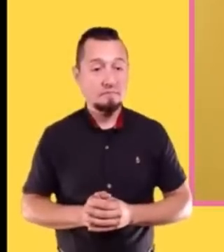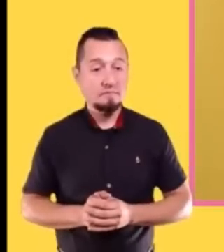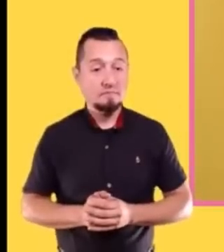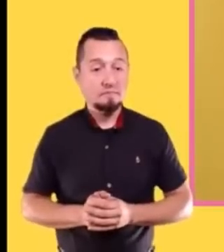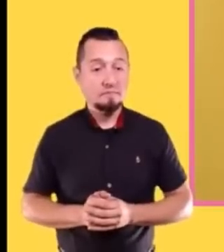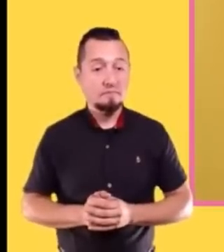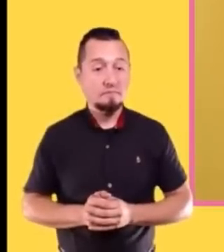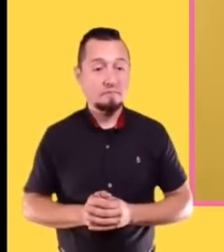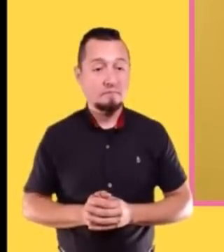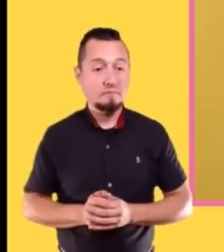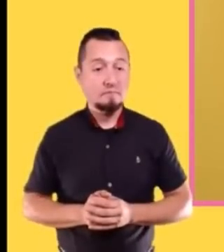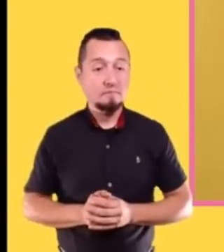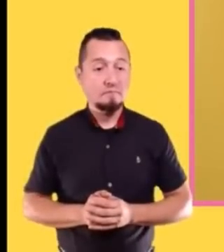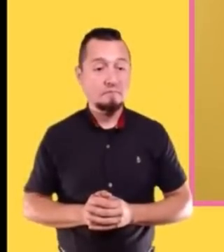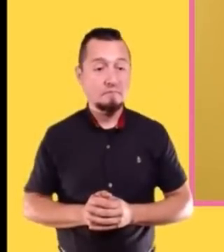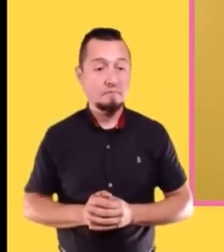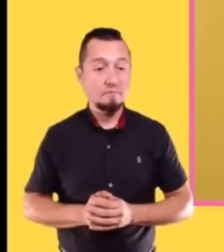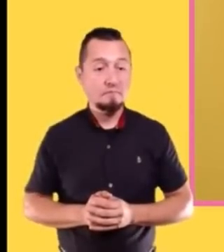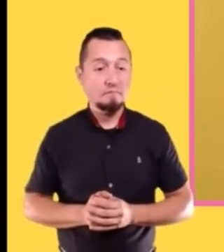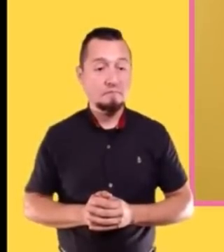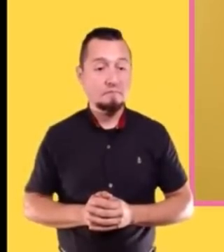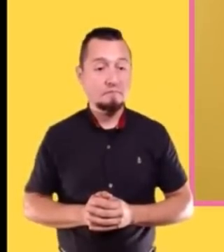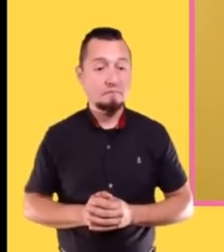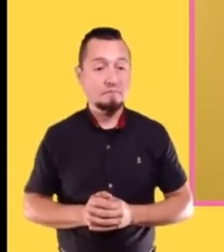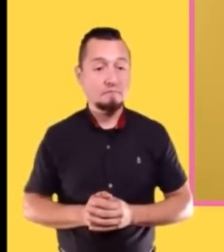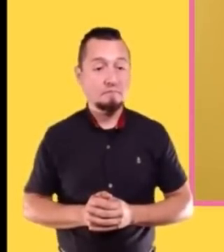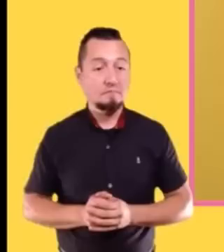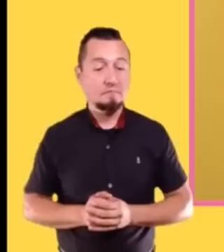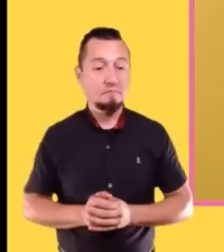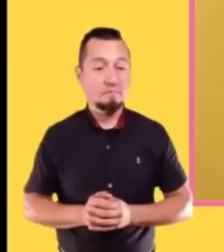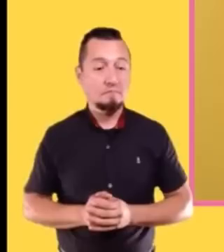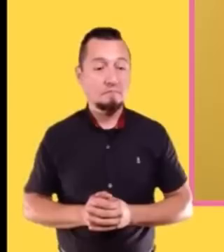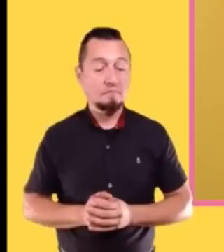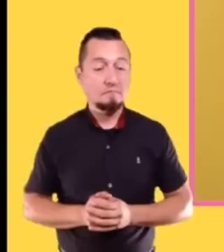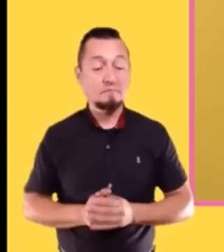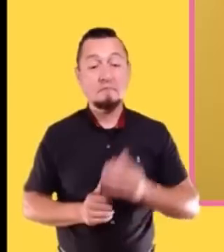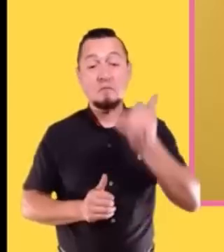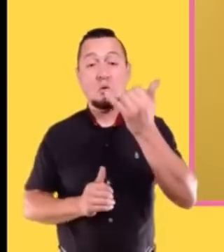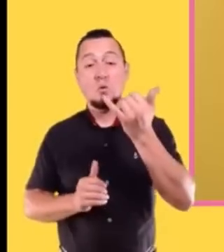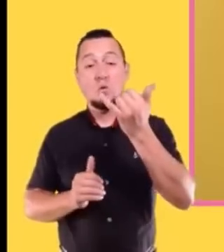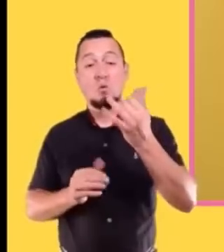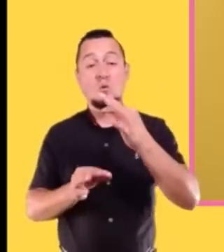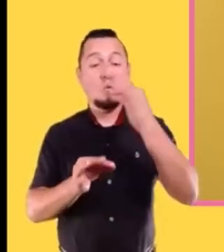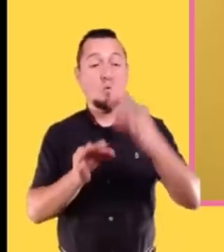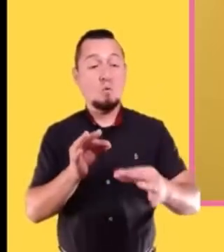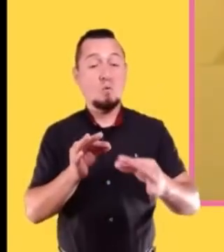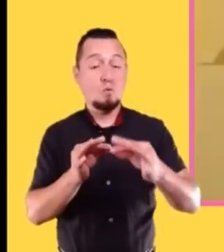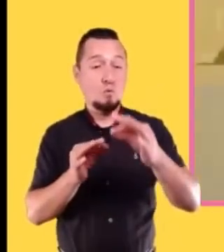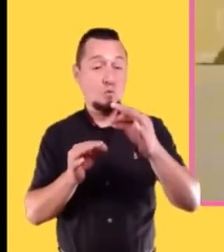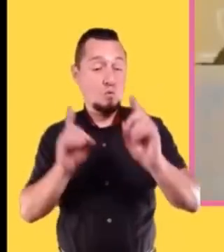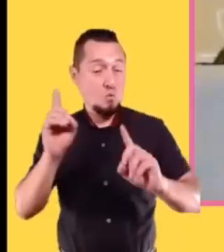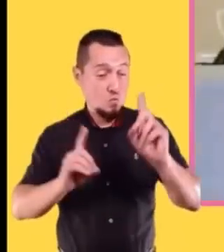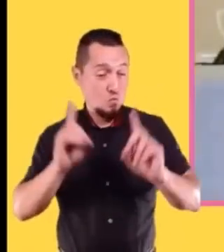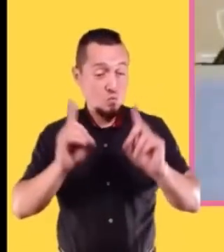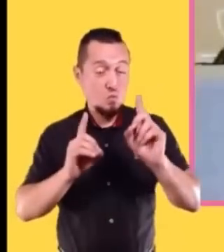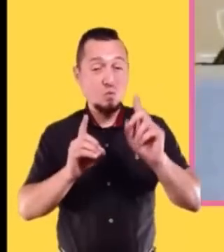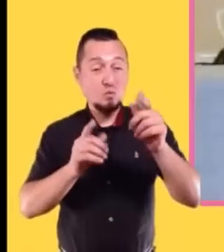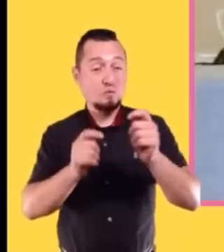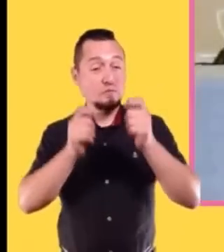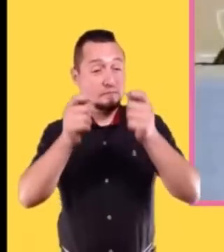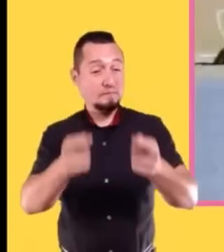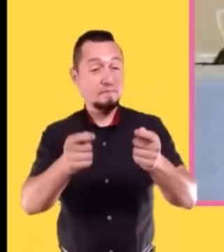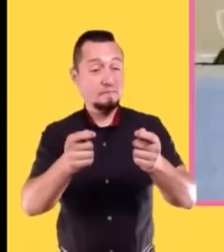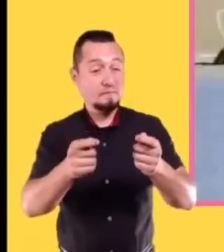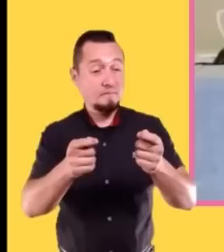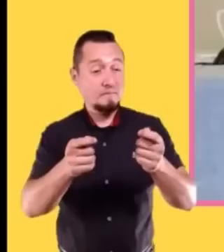Ok. Y Ya eso es- Y una última duda. Esta no distribución de los libros también implicó el no